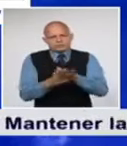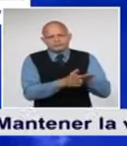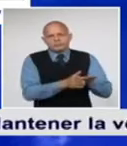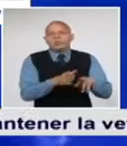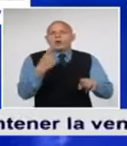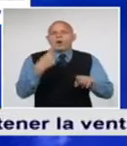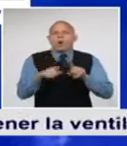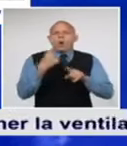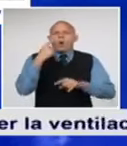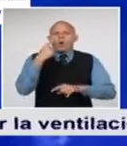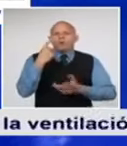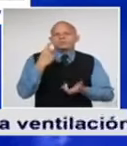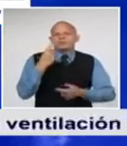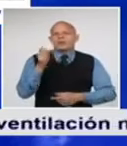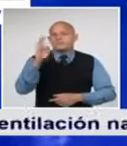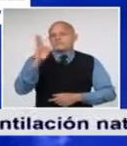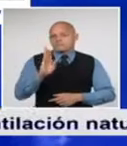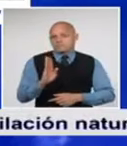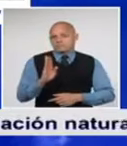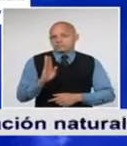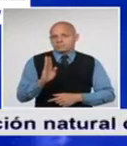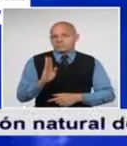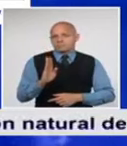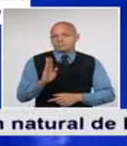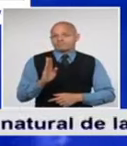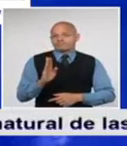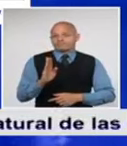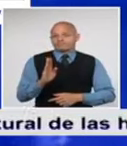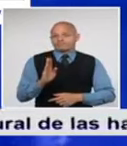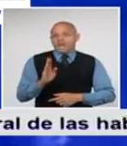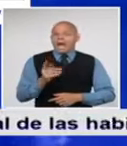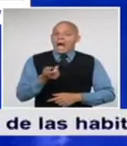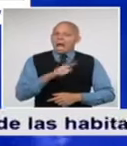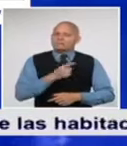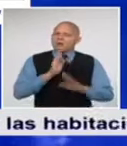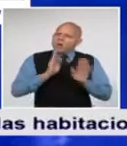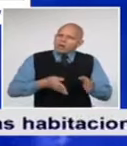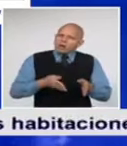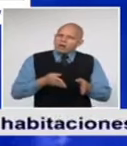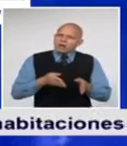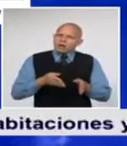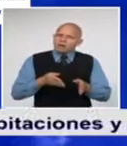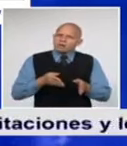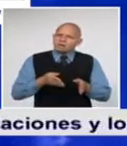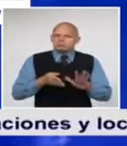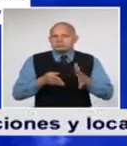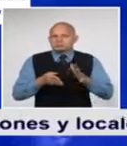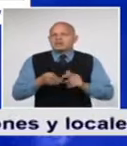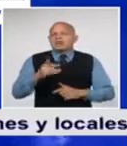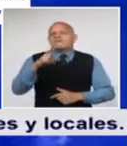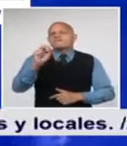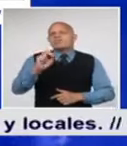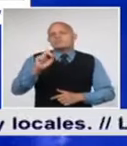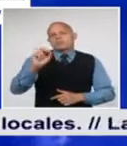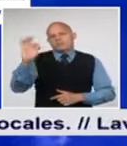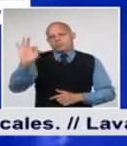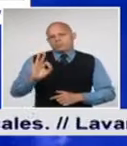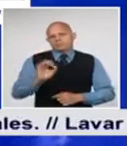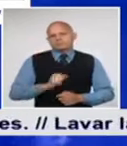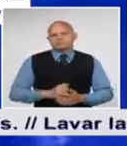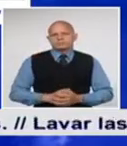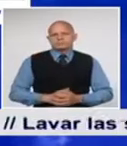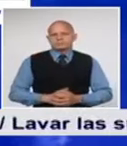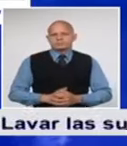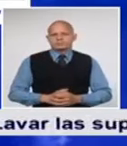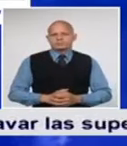aporta el 8,4% de los casos diagnosticados, sin embargo fallecieron el 20,1% de todas